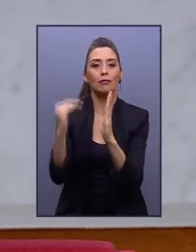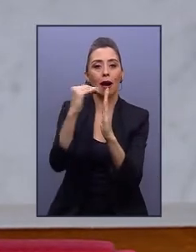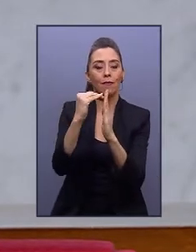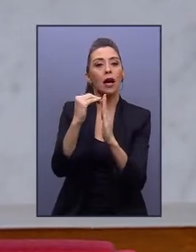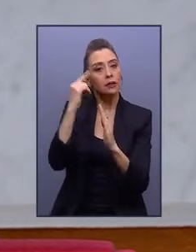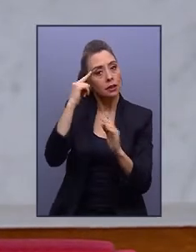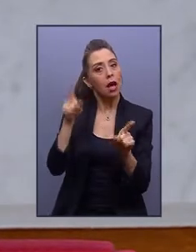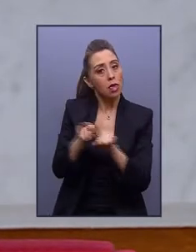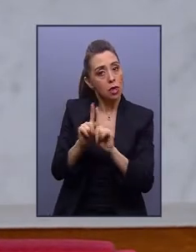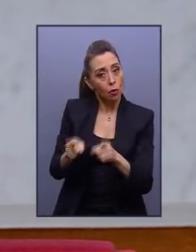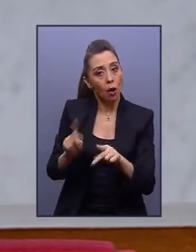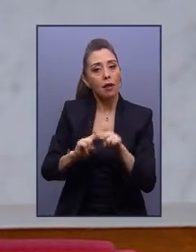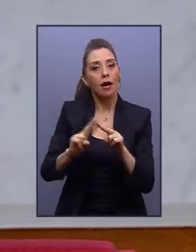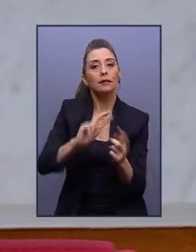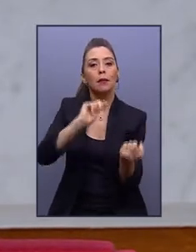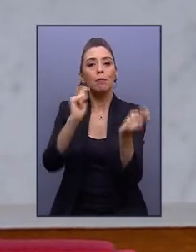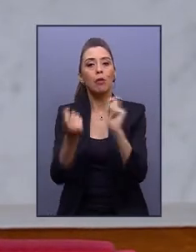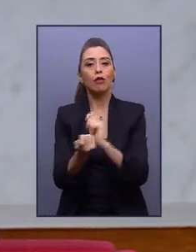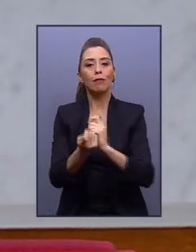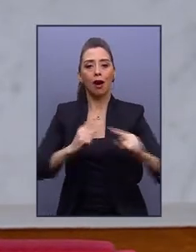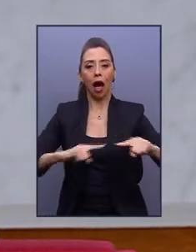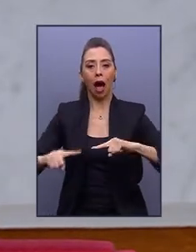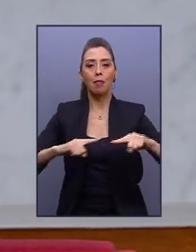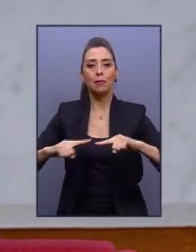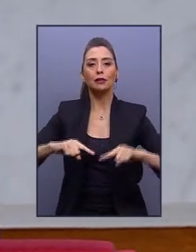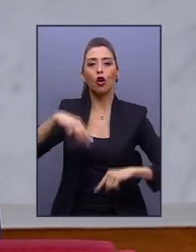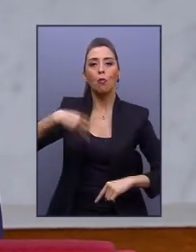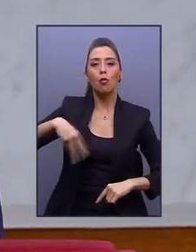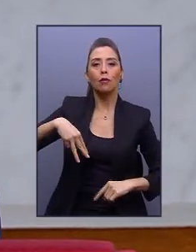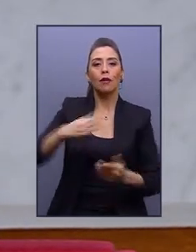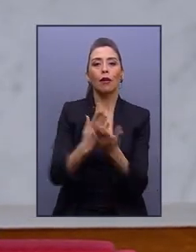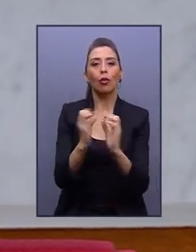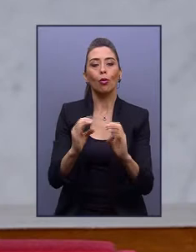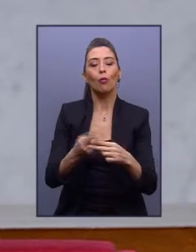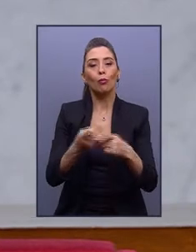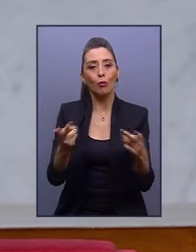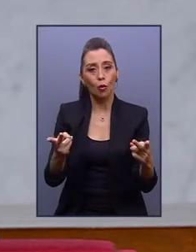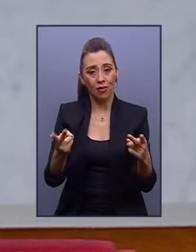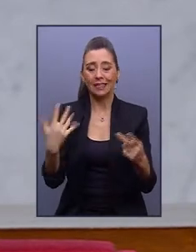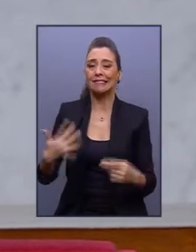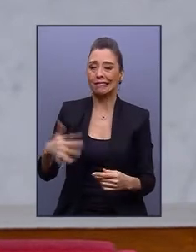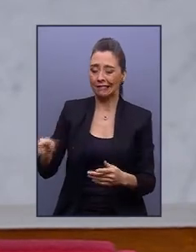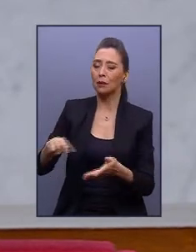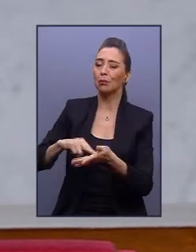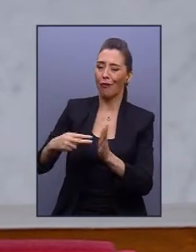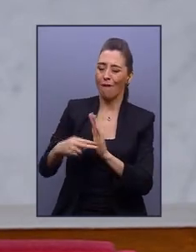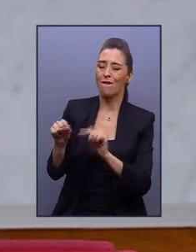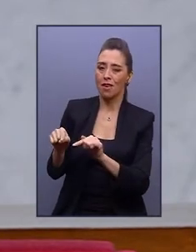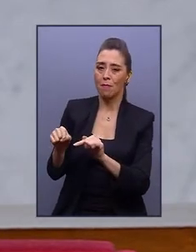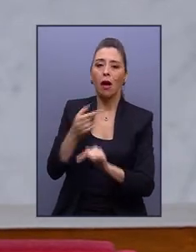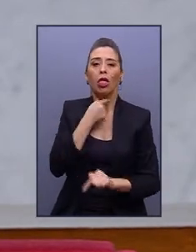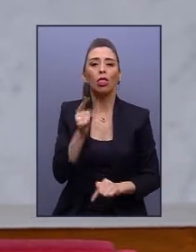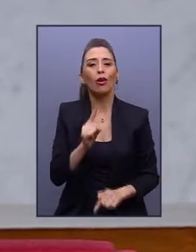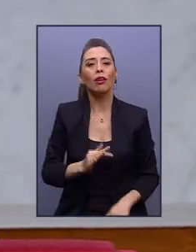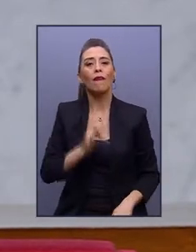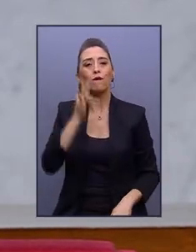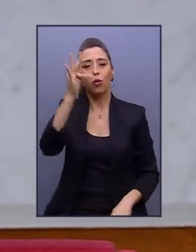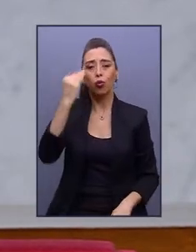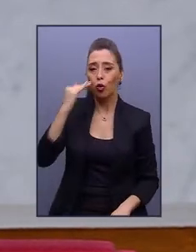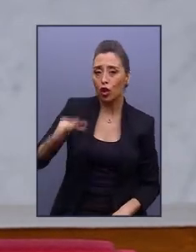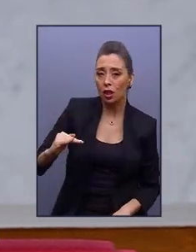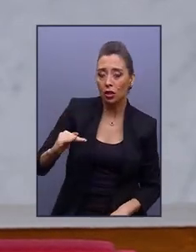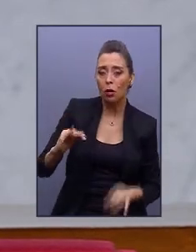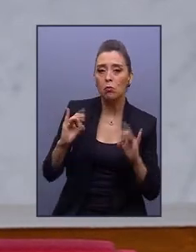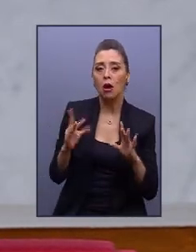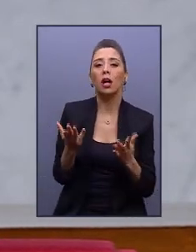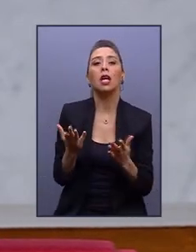paralelamente para modificar un sistema de administración municipal de la educación pública que tiene serios problemas. No queremos que el futuro de un niño esté